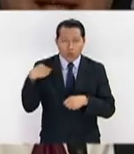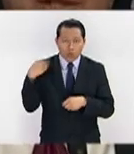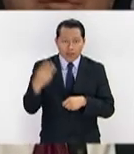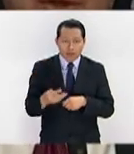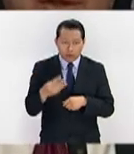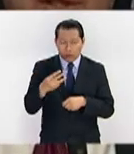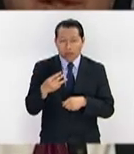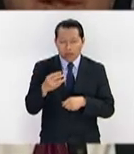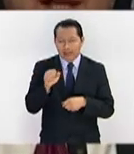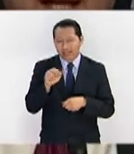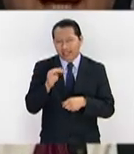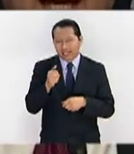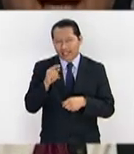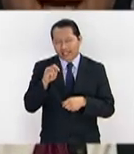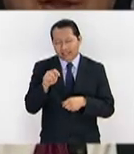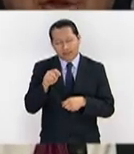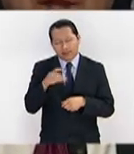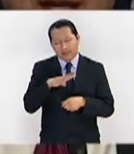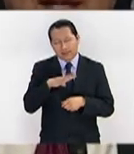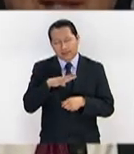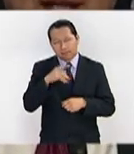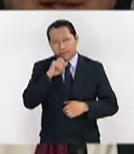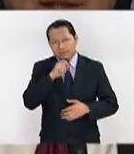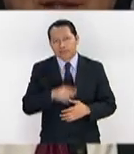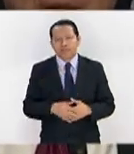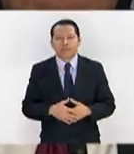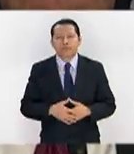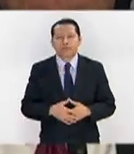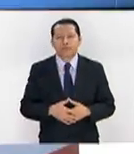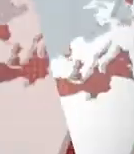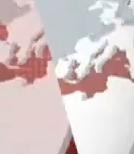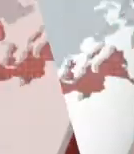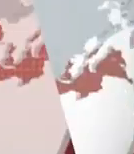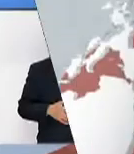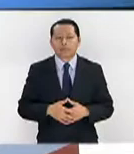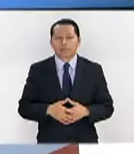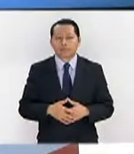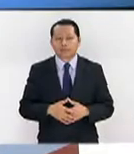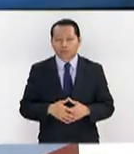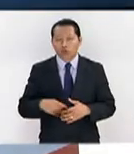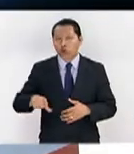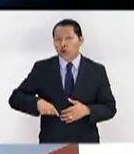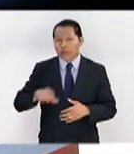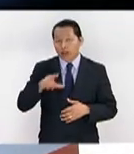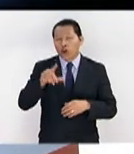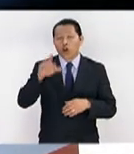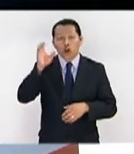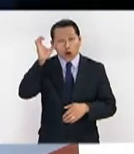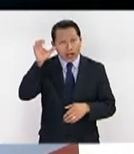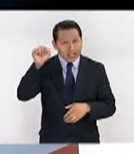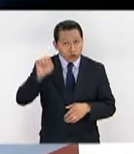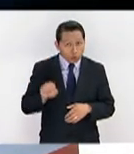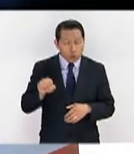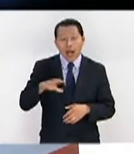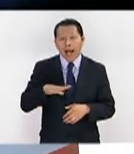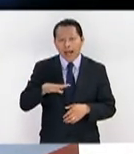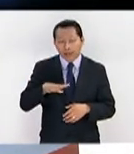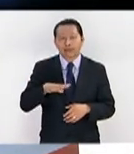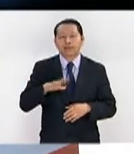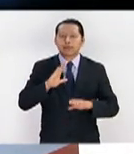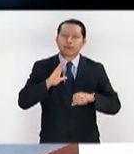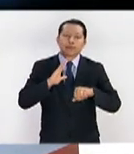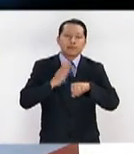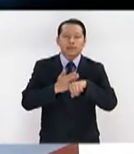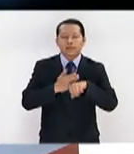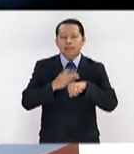Washington, Sergei Kislyak. El gobierno de Corea del Sur aplicó sanciones a Corea